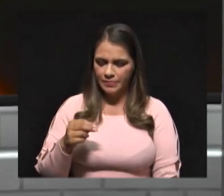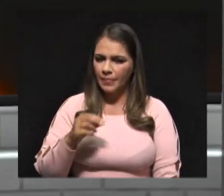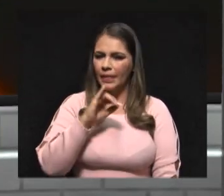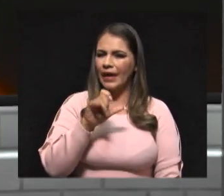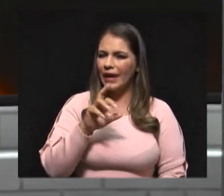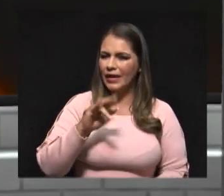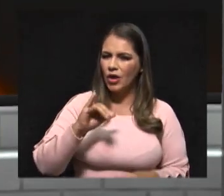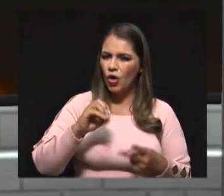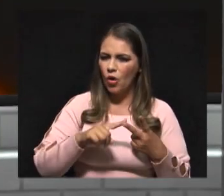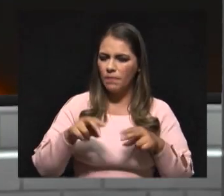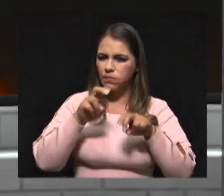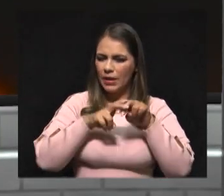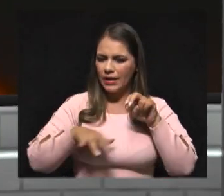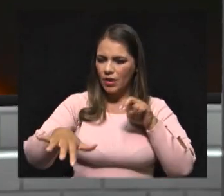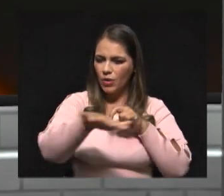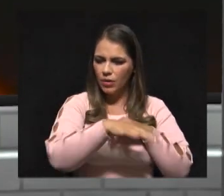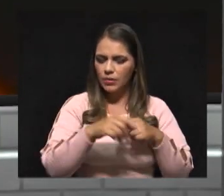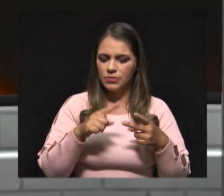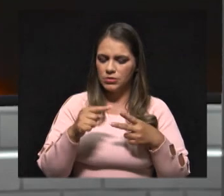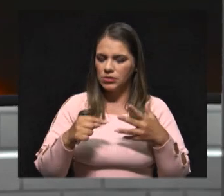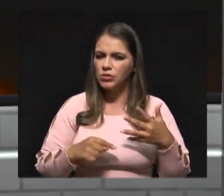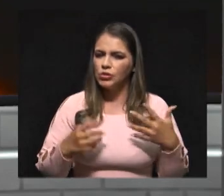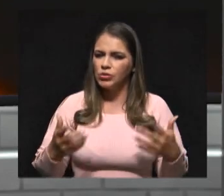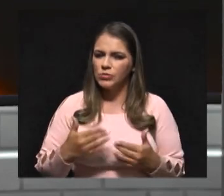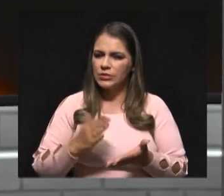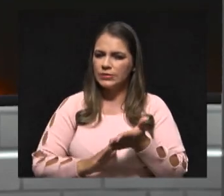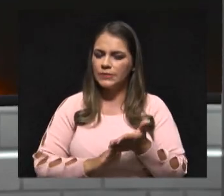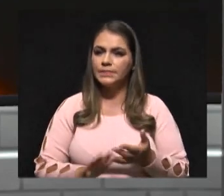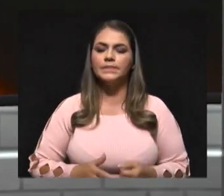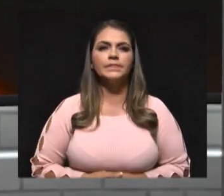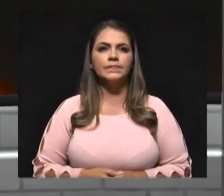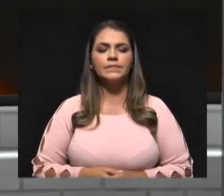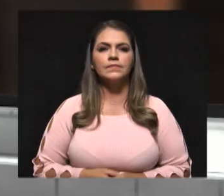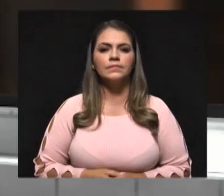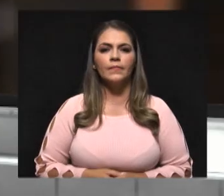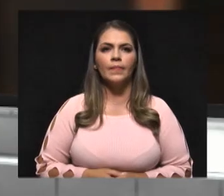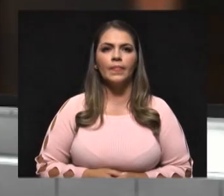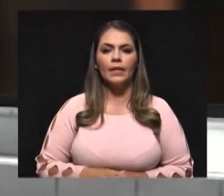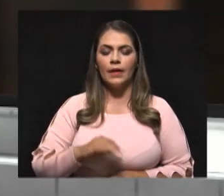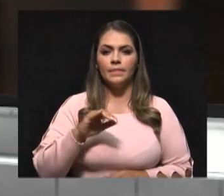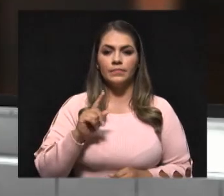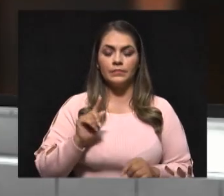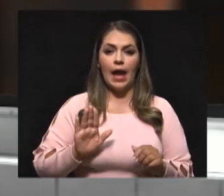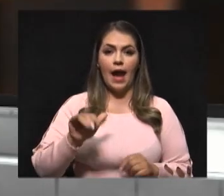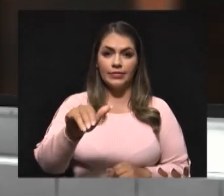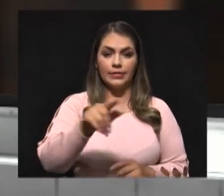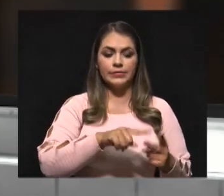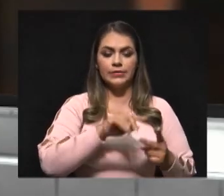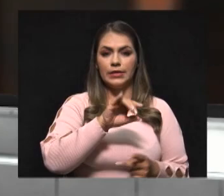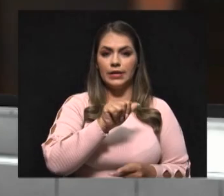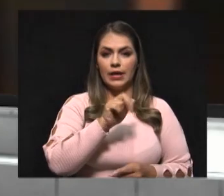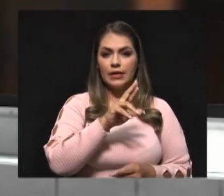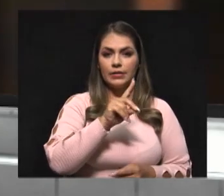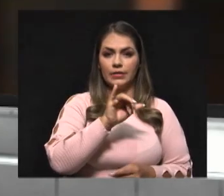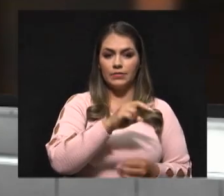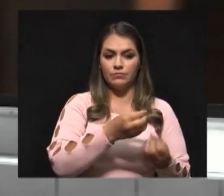regiones como moverse y en qué sentido para que sus gobernantes impulso en este sable turístico jardín y antes son un ejemplo muy valioso en ese sentido porque